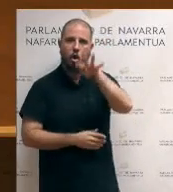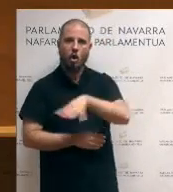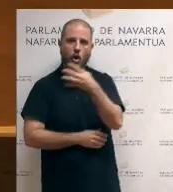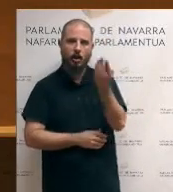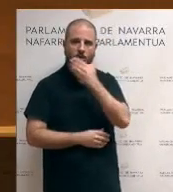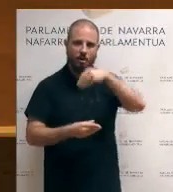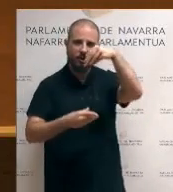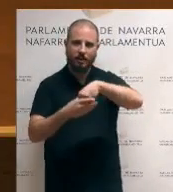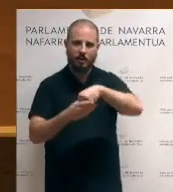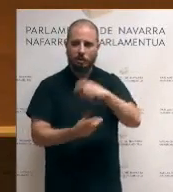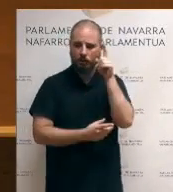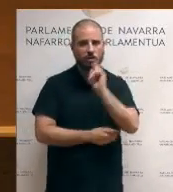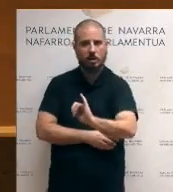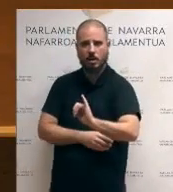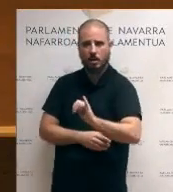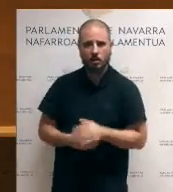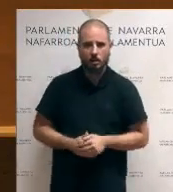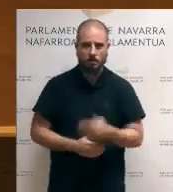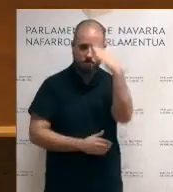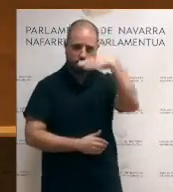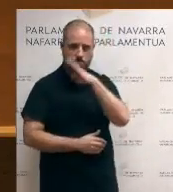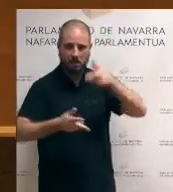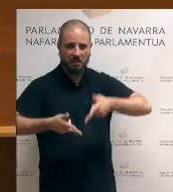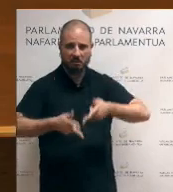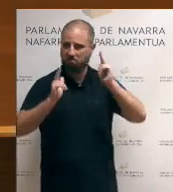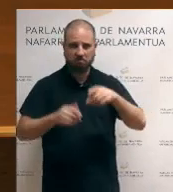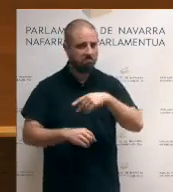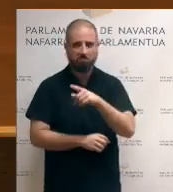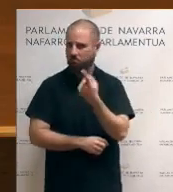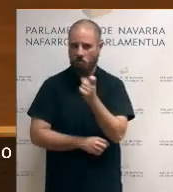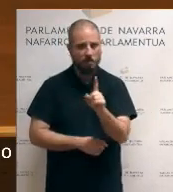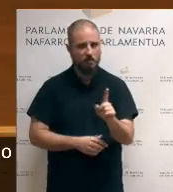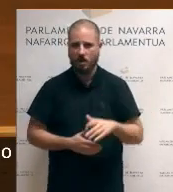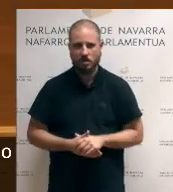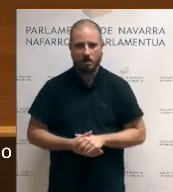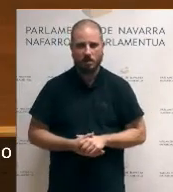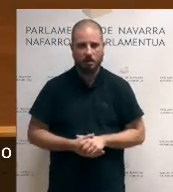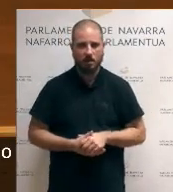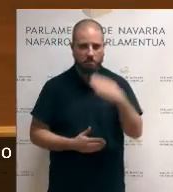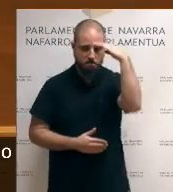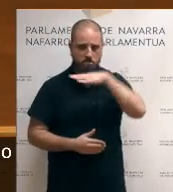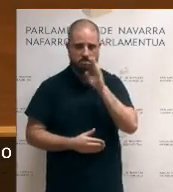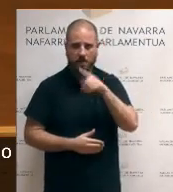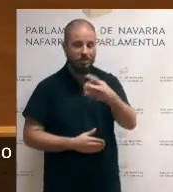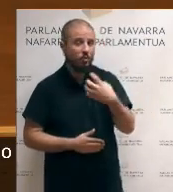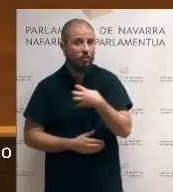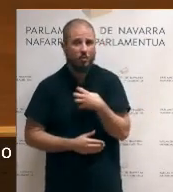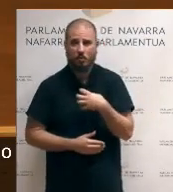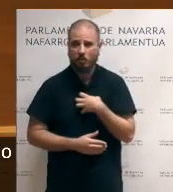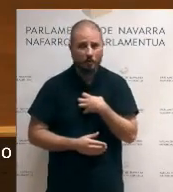profesorado presente. No necesitan autorización de los padres ni de las madres. Está claro que los padres ni pueden ni deben